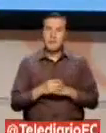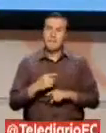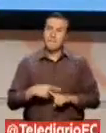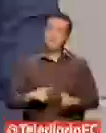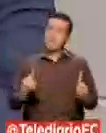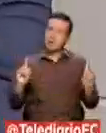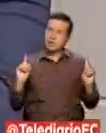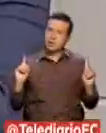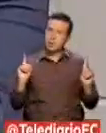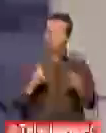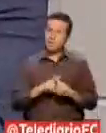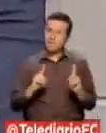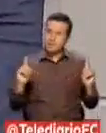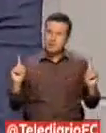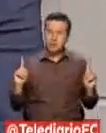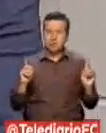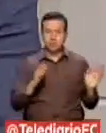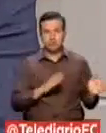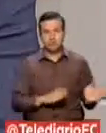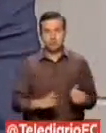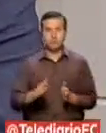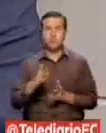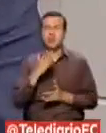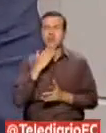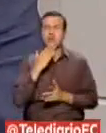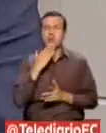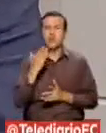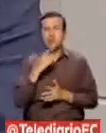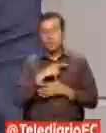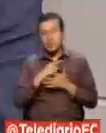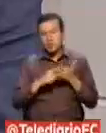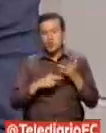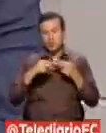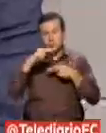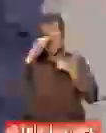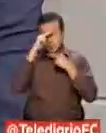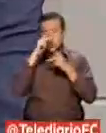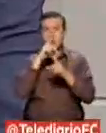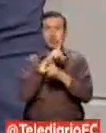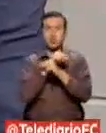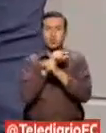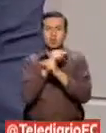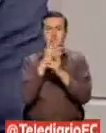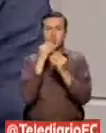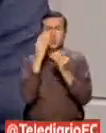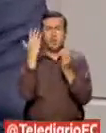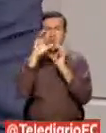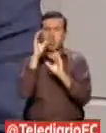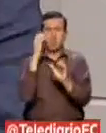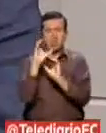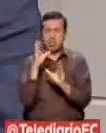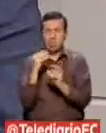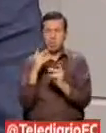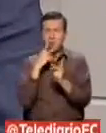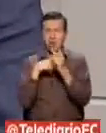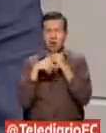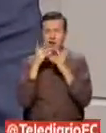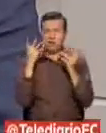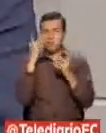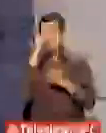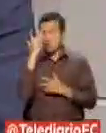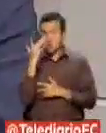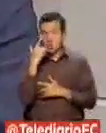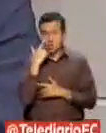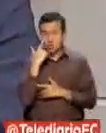embargo, los mecanismos de filtración de este tipo de mensajes en Twitter, que se ha vuelto muy común, tienen que ver con el manejo